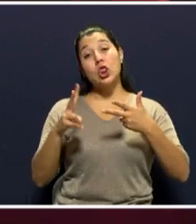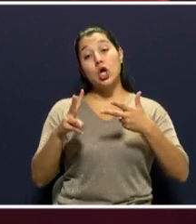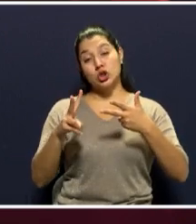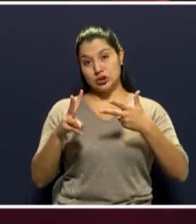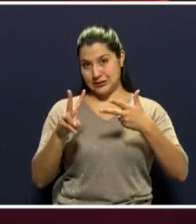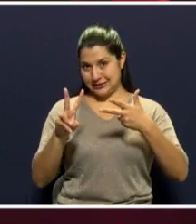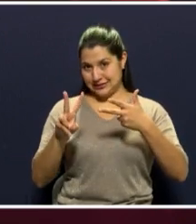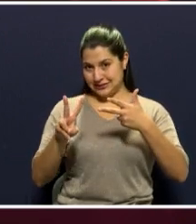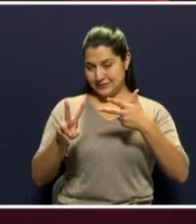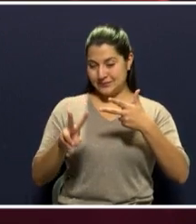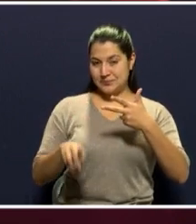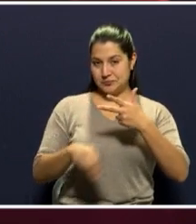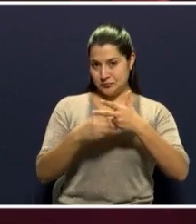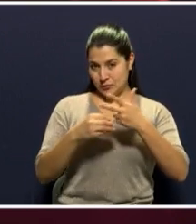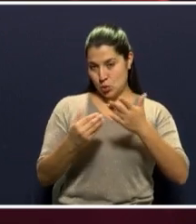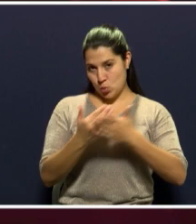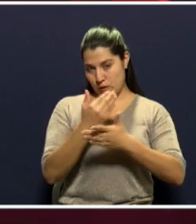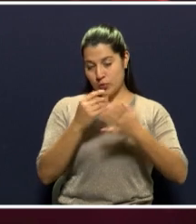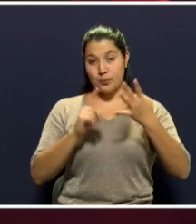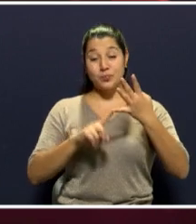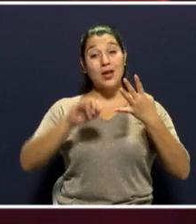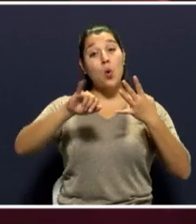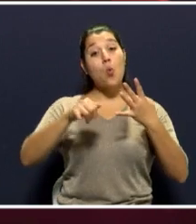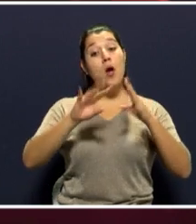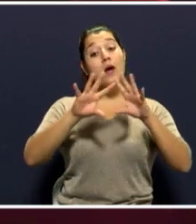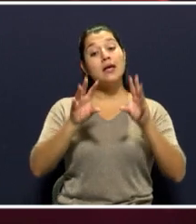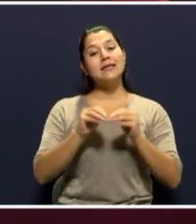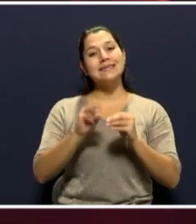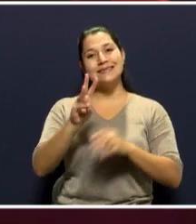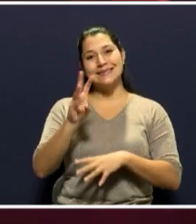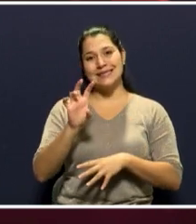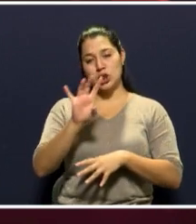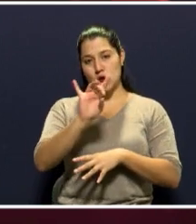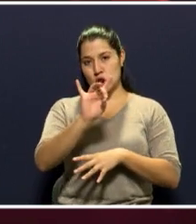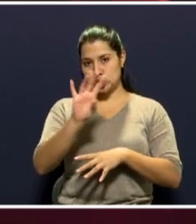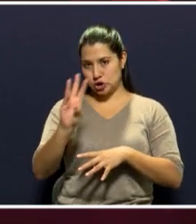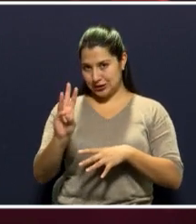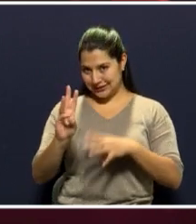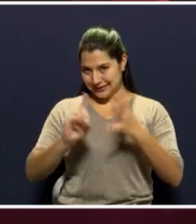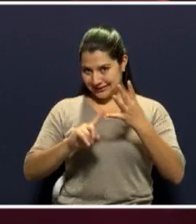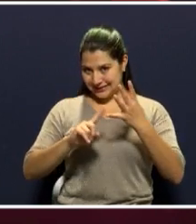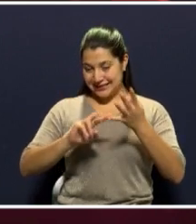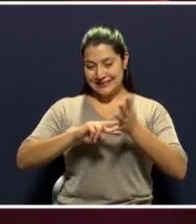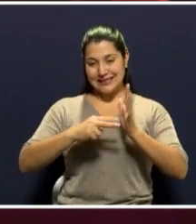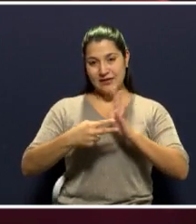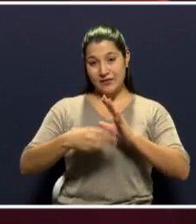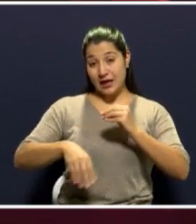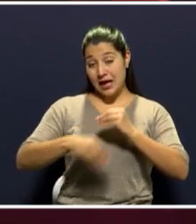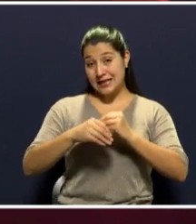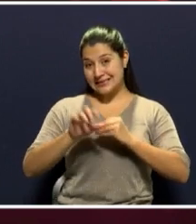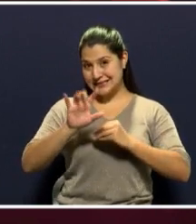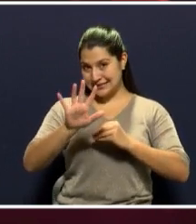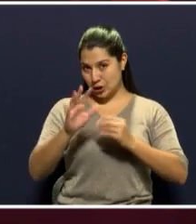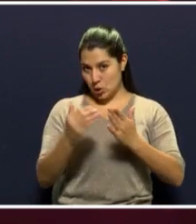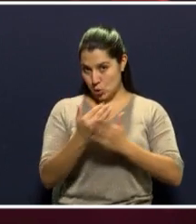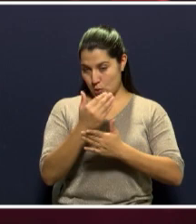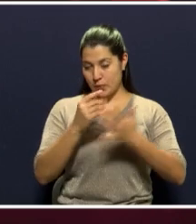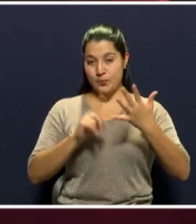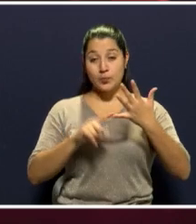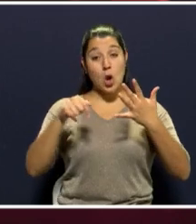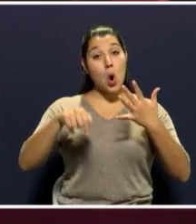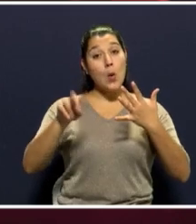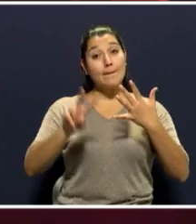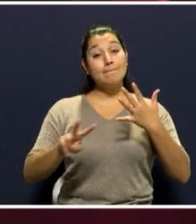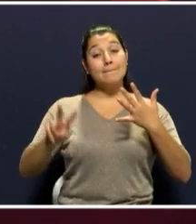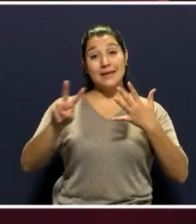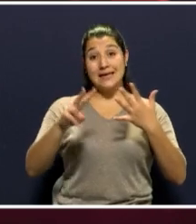24 horas. El jueves, 686 casos, con 5 casos nuevos. Y hoy